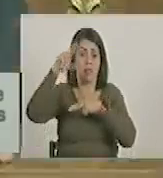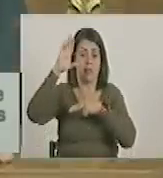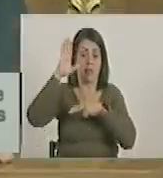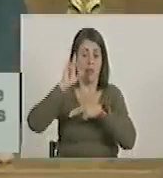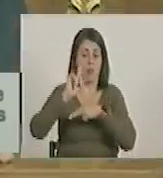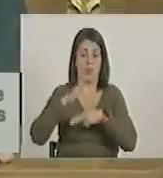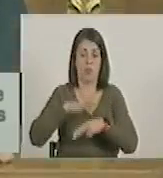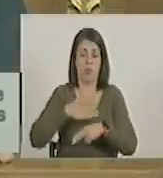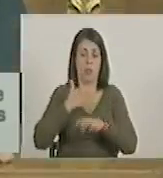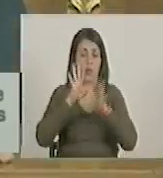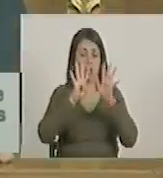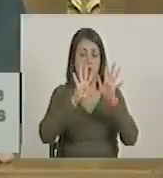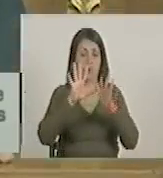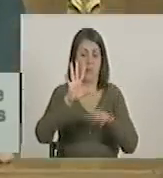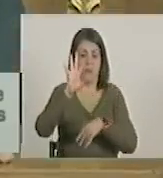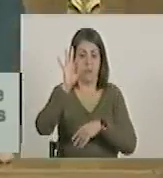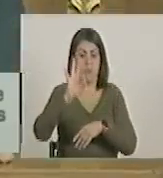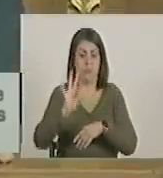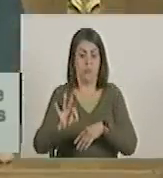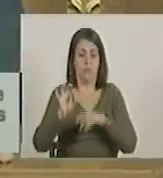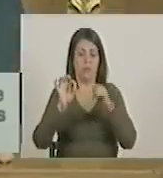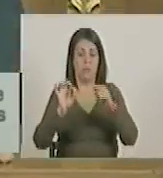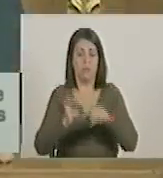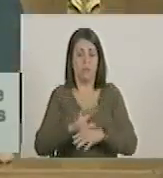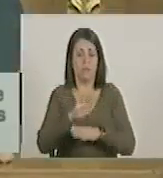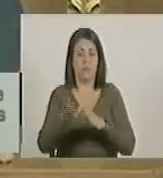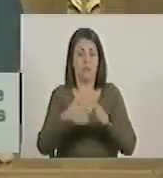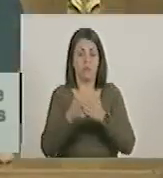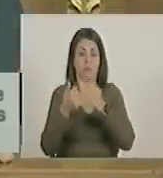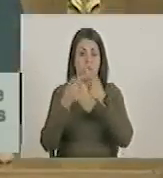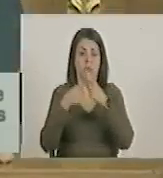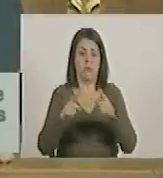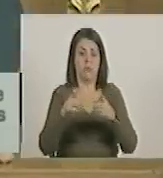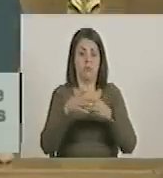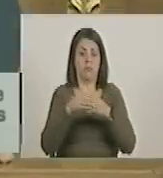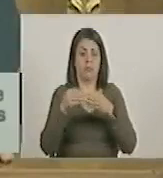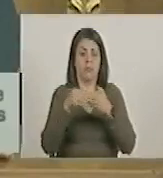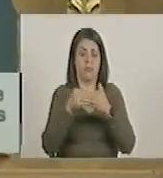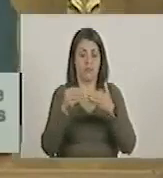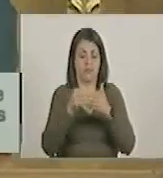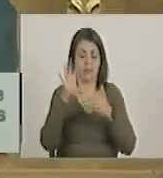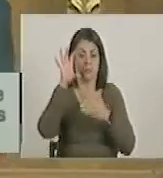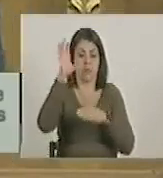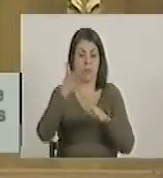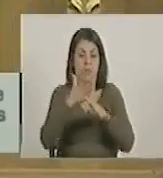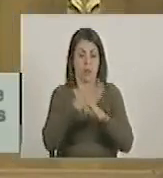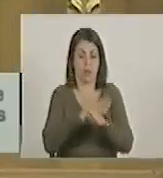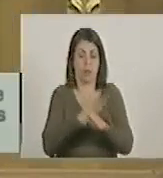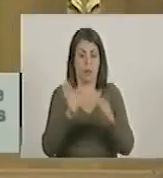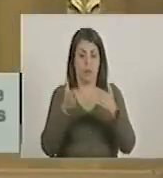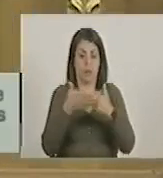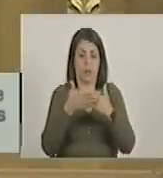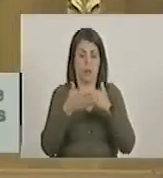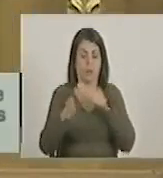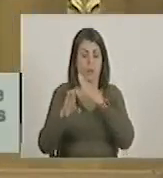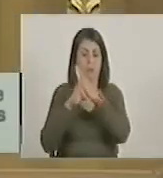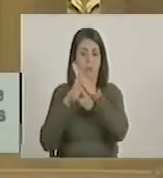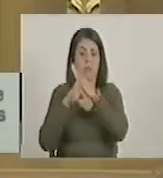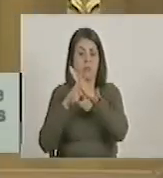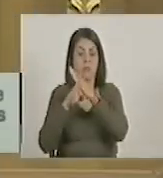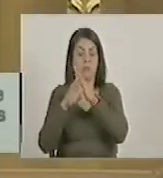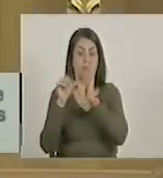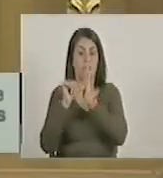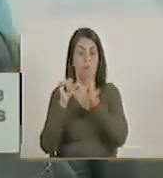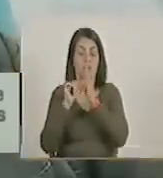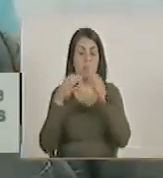El 95% de todas las divisas que ingresaban al país antes del bloqueo ingresaban por la